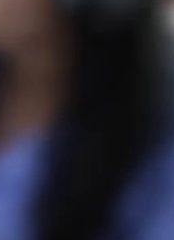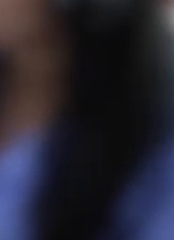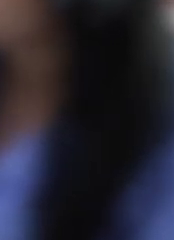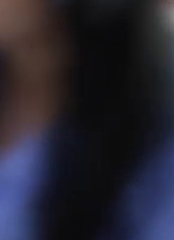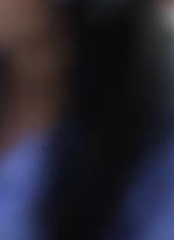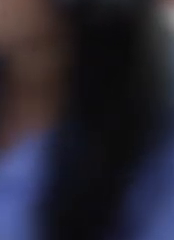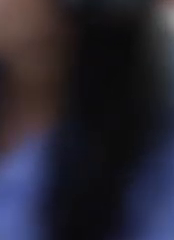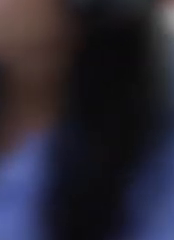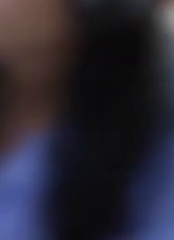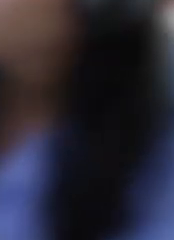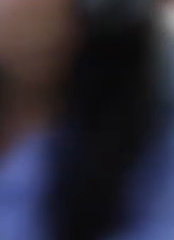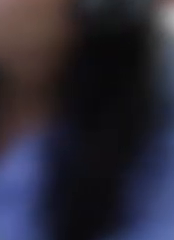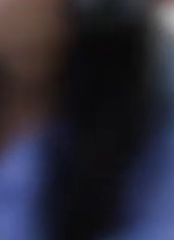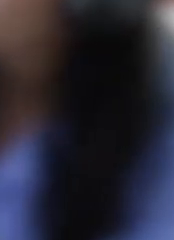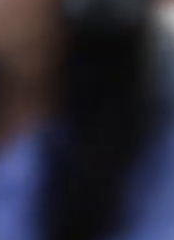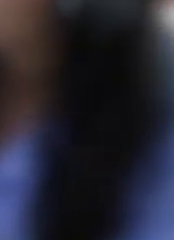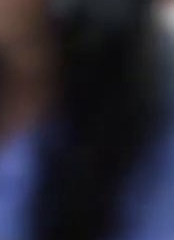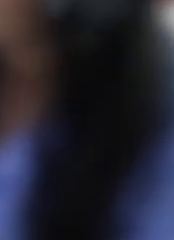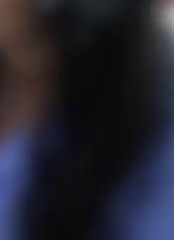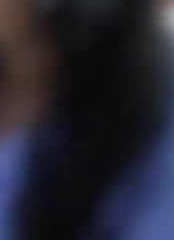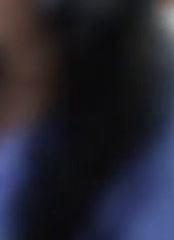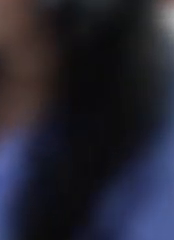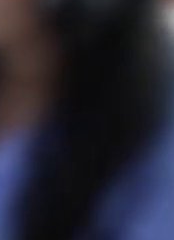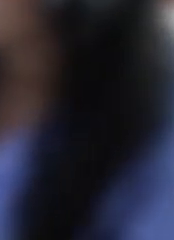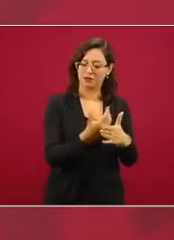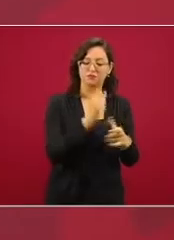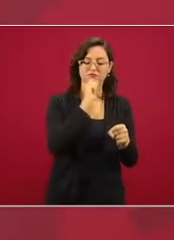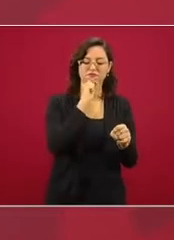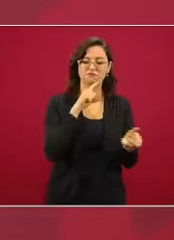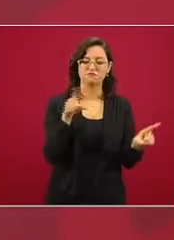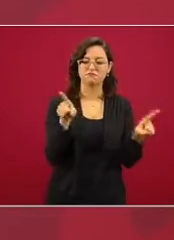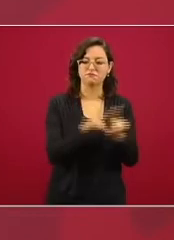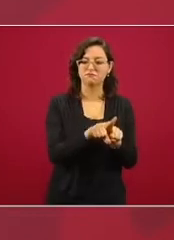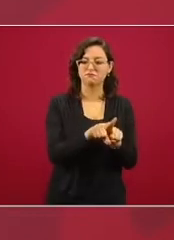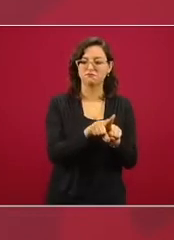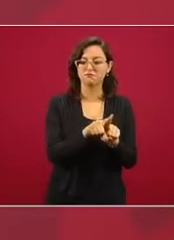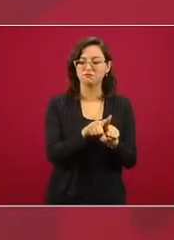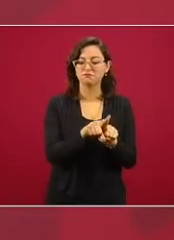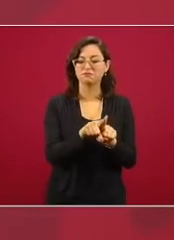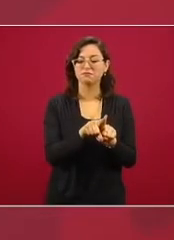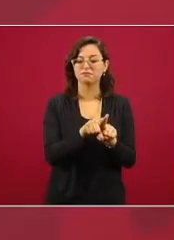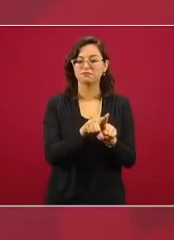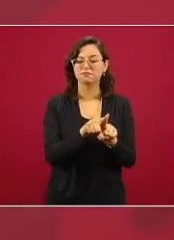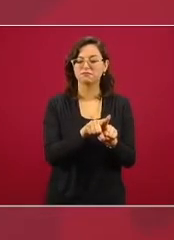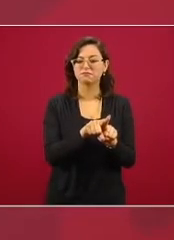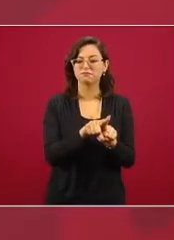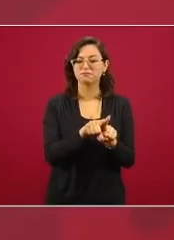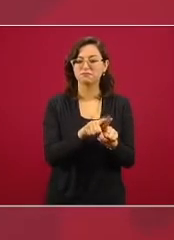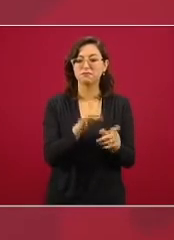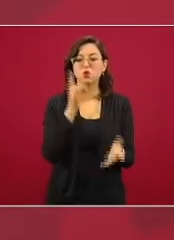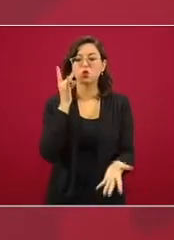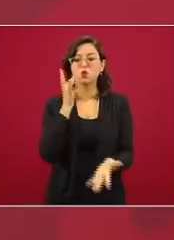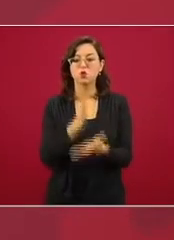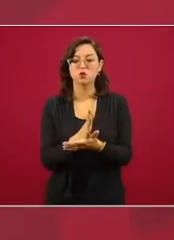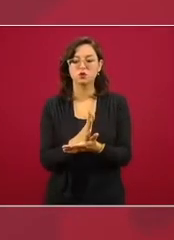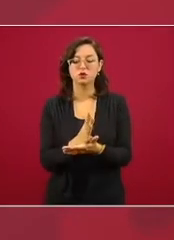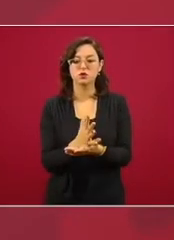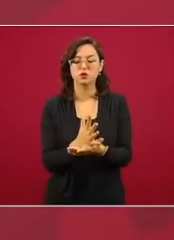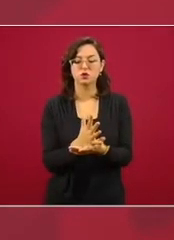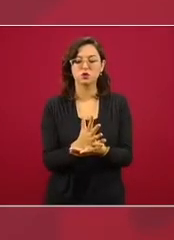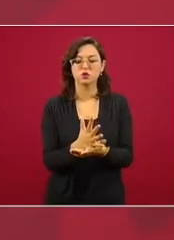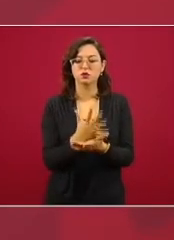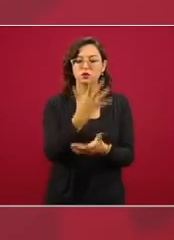Un escaso 3.2% dijo que siempre confía en las declaraciones del presi, mientras que un